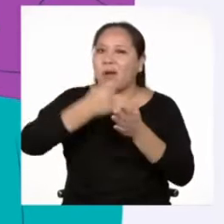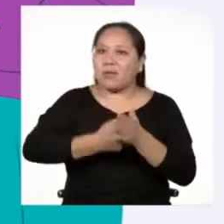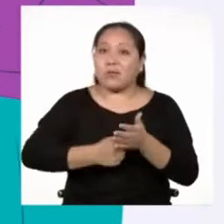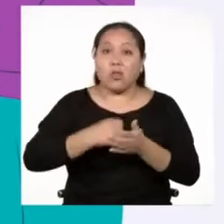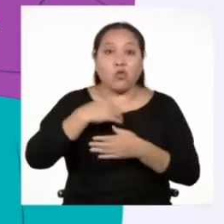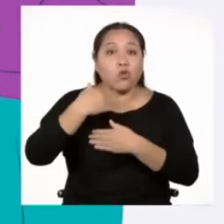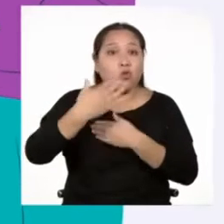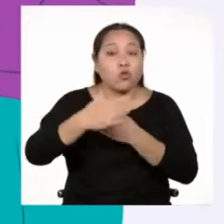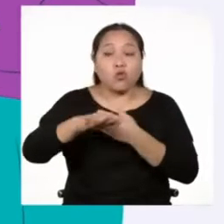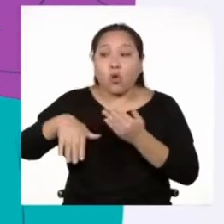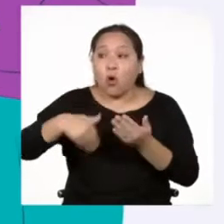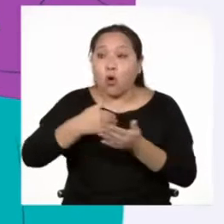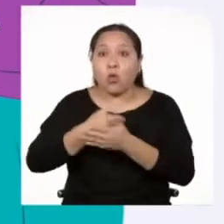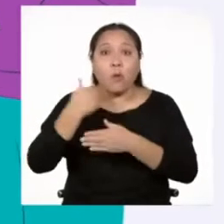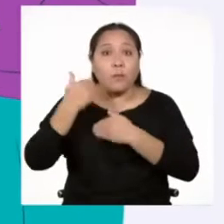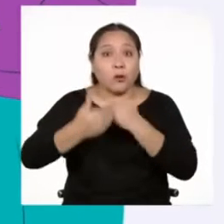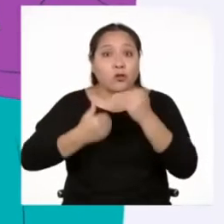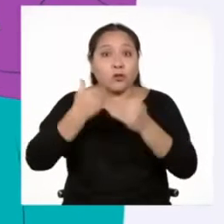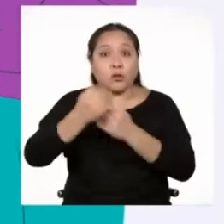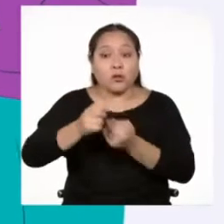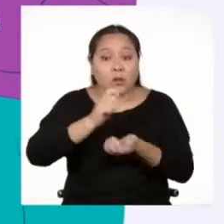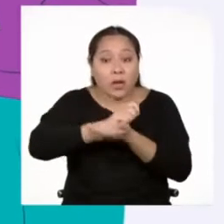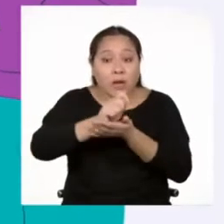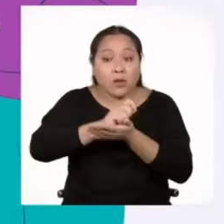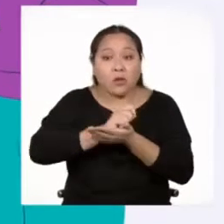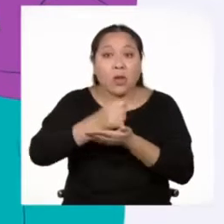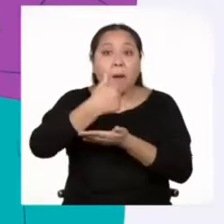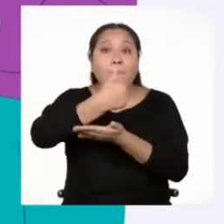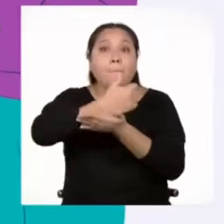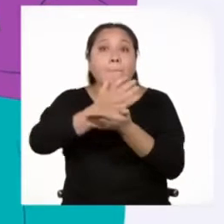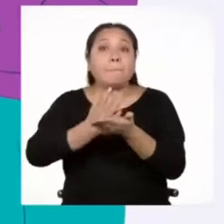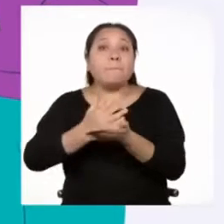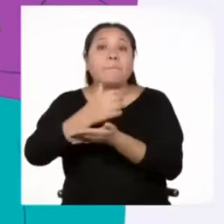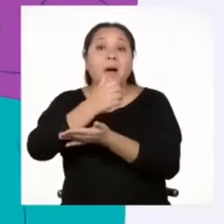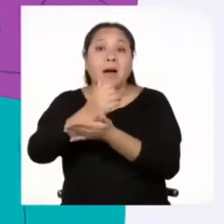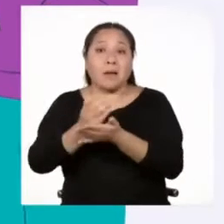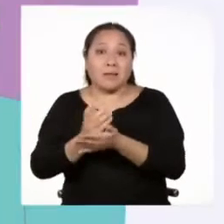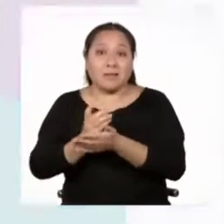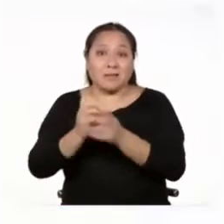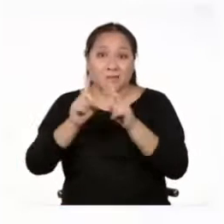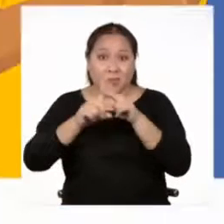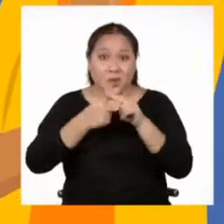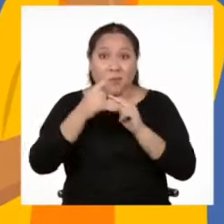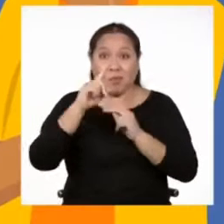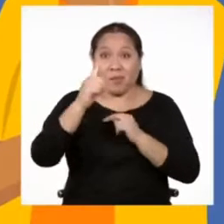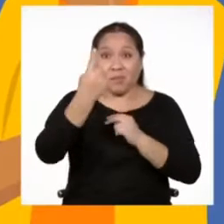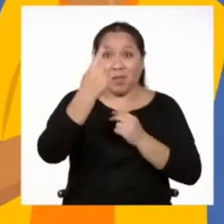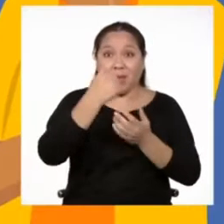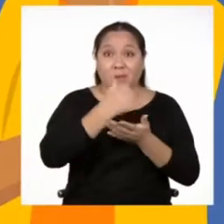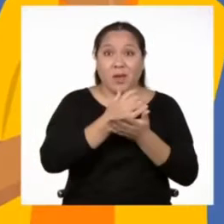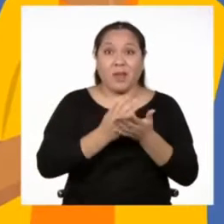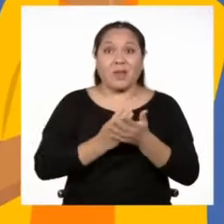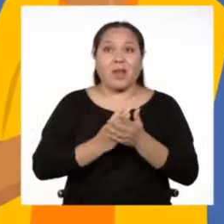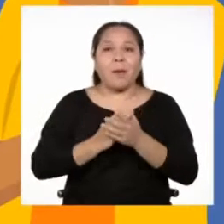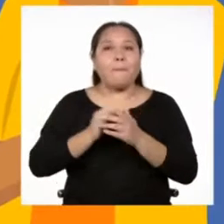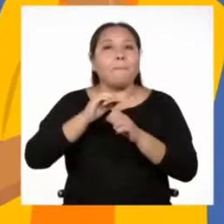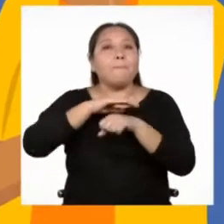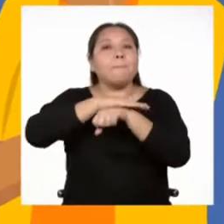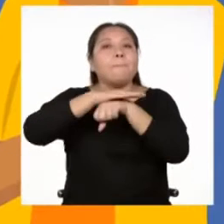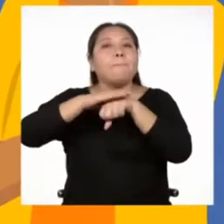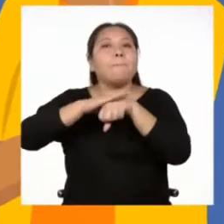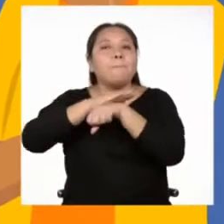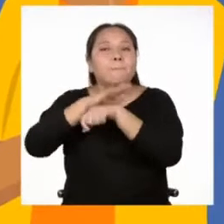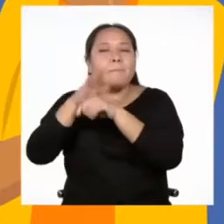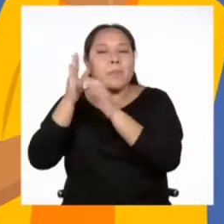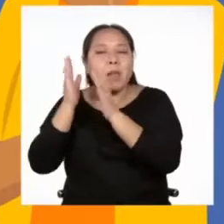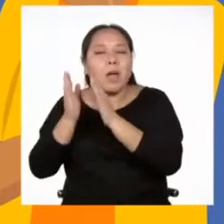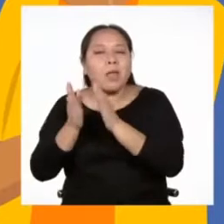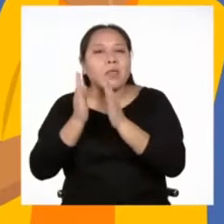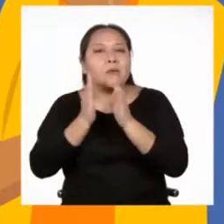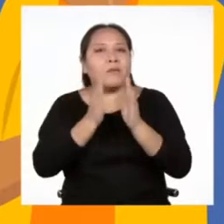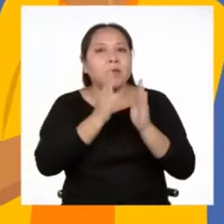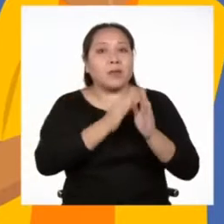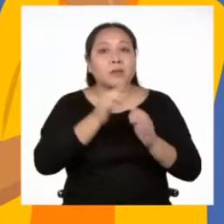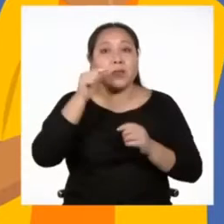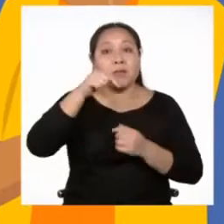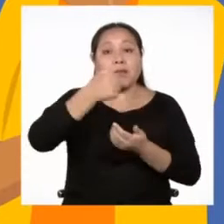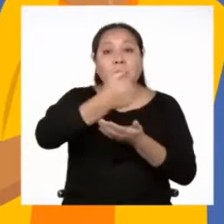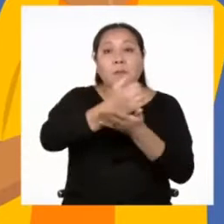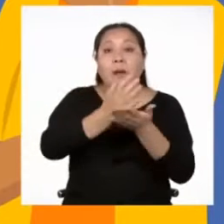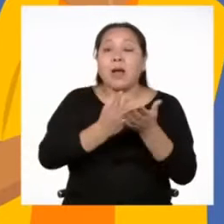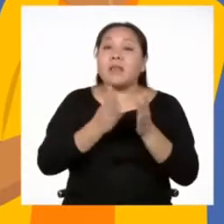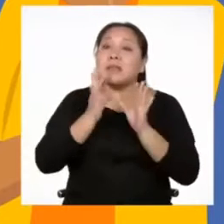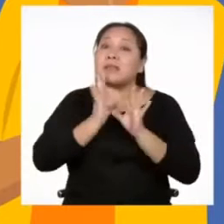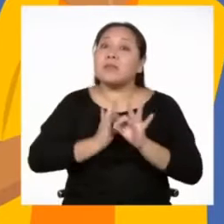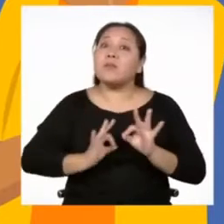proceso, la escritura tiene partes. Comenzaremos con la primera, la planificación. Esta fase es